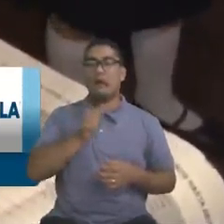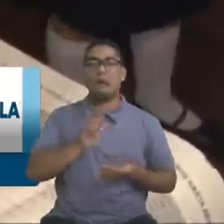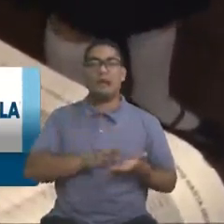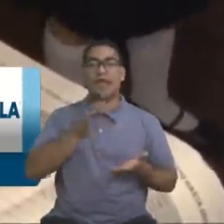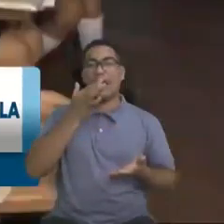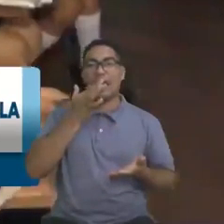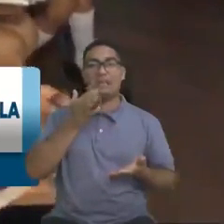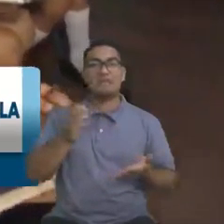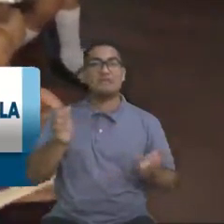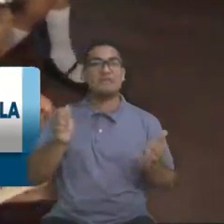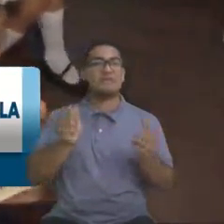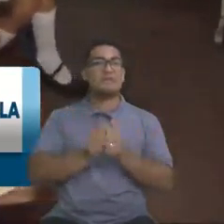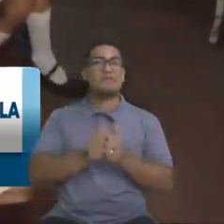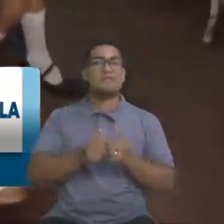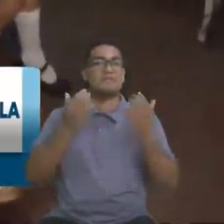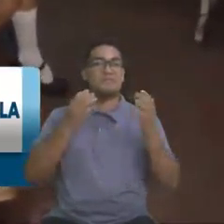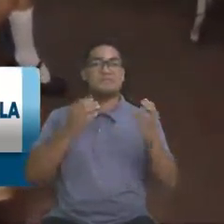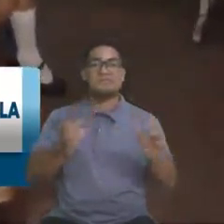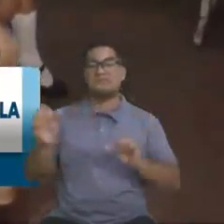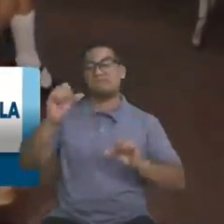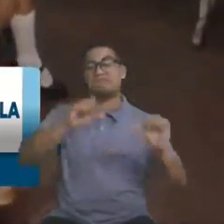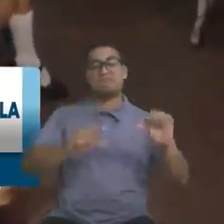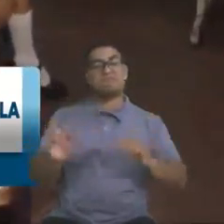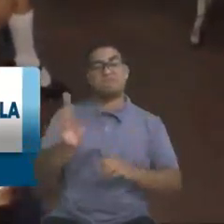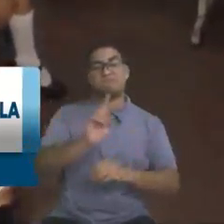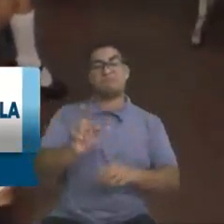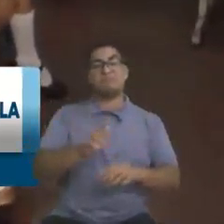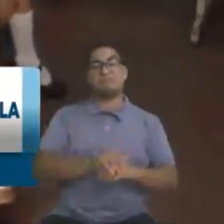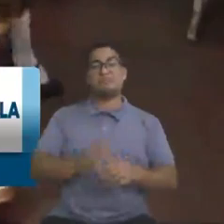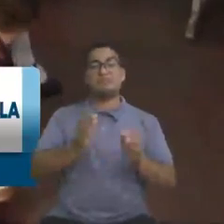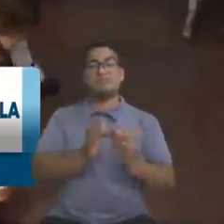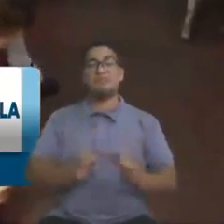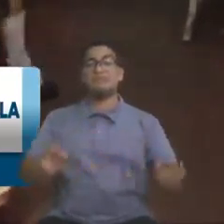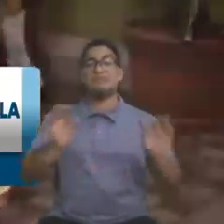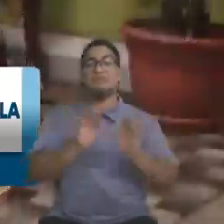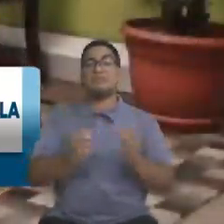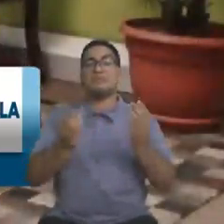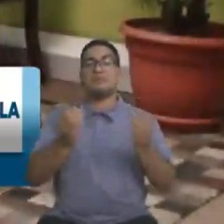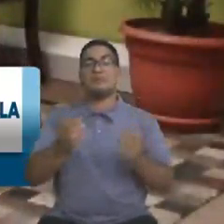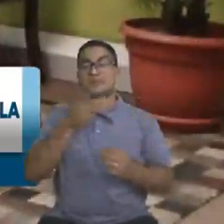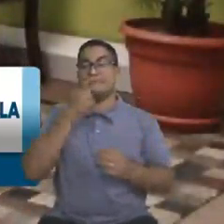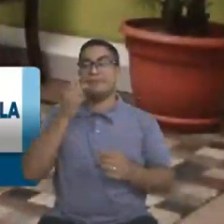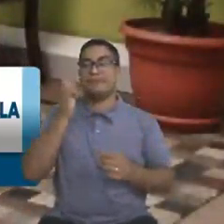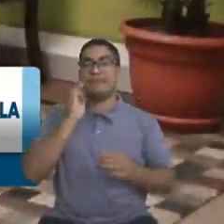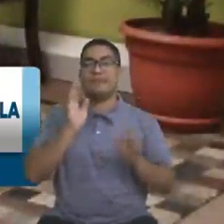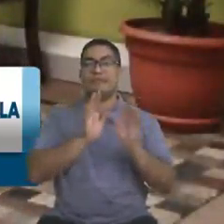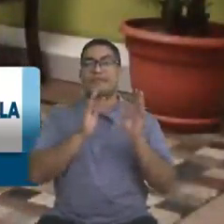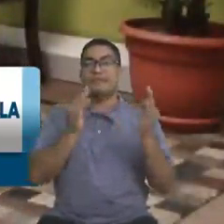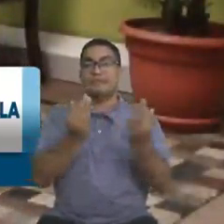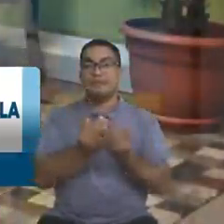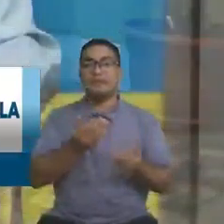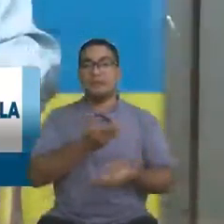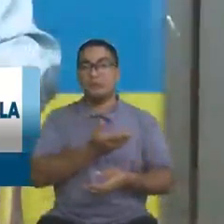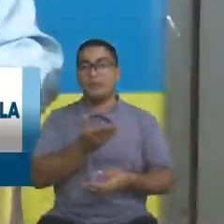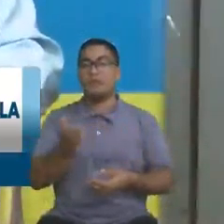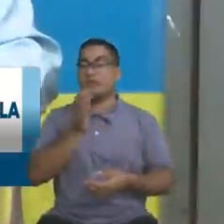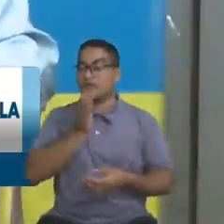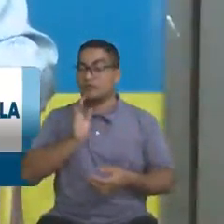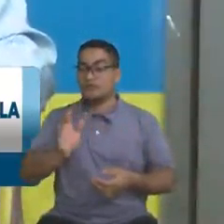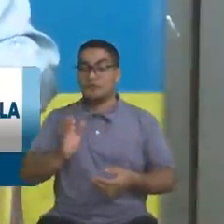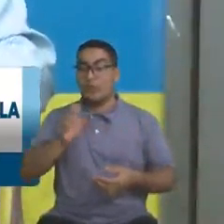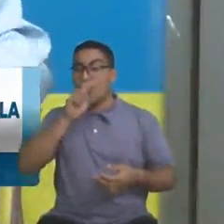y ahí le estaríamos ayudando al niño. Que se descarten los jugos en la lonchera. Los jugos, la gaseosa, eso no